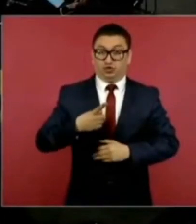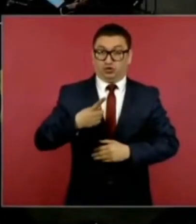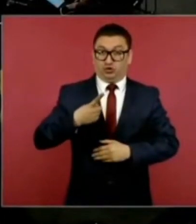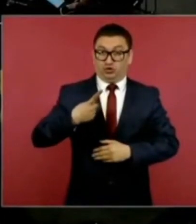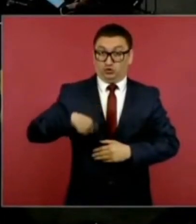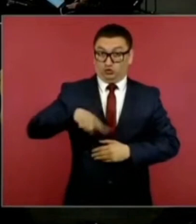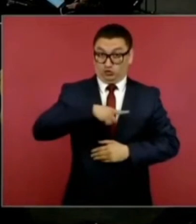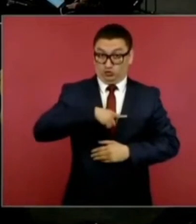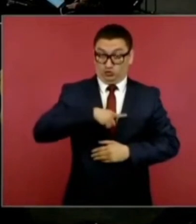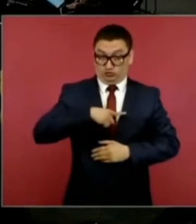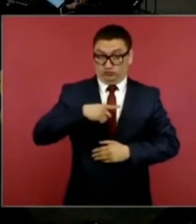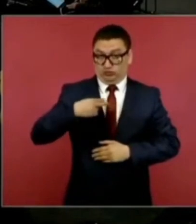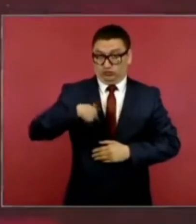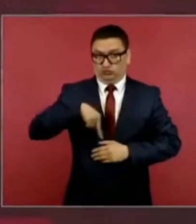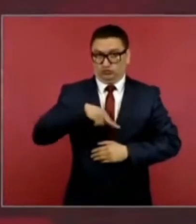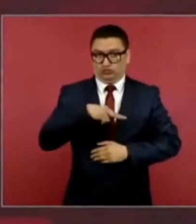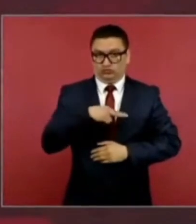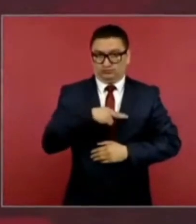nuestro